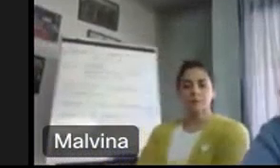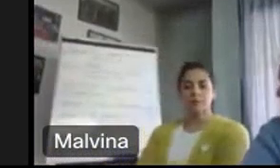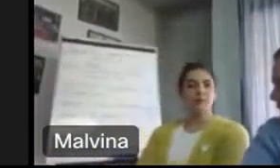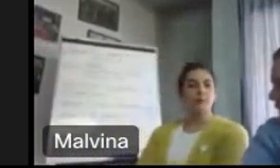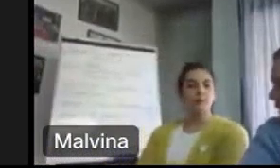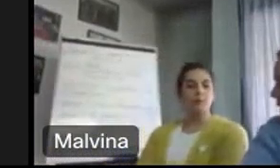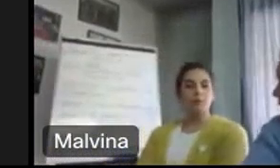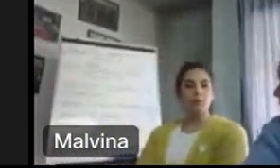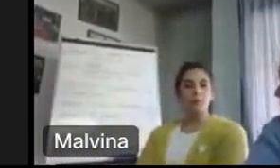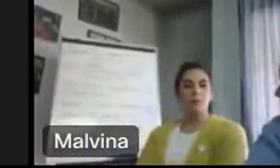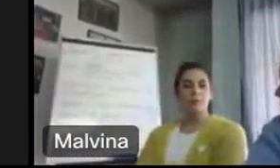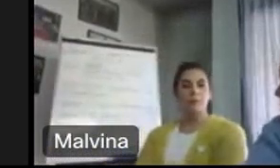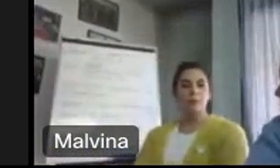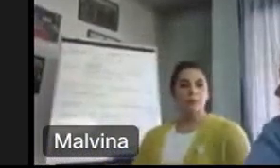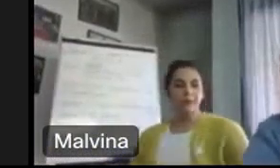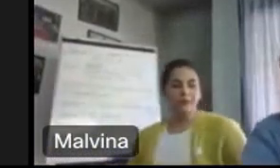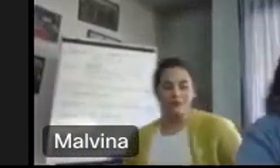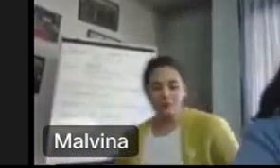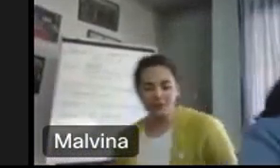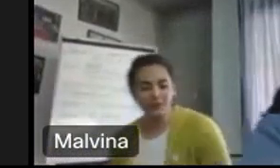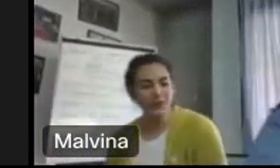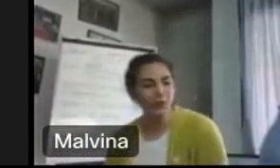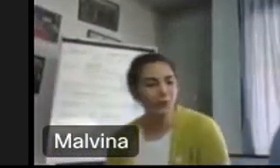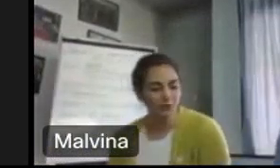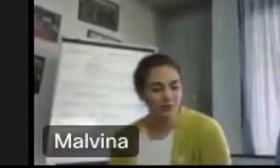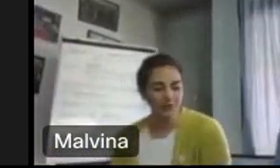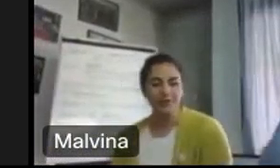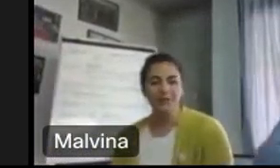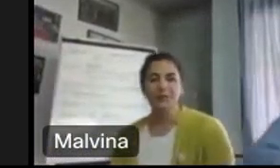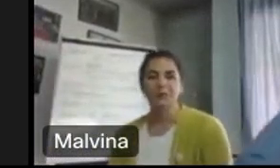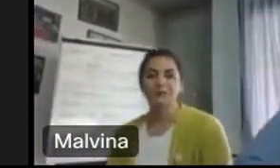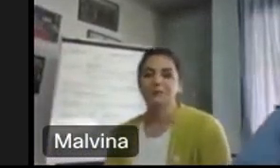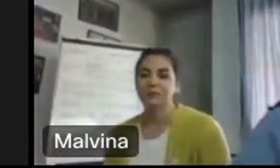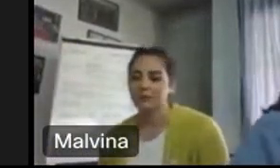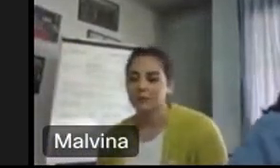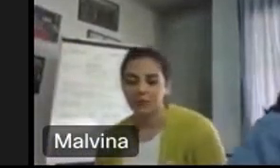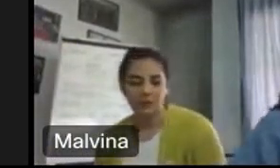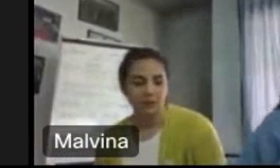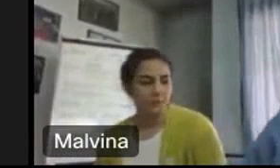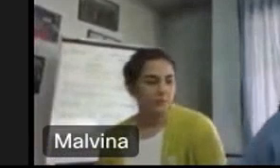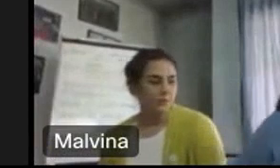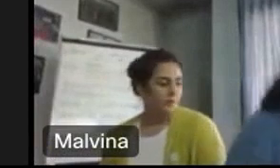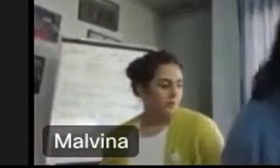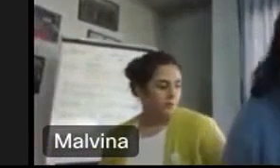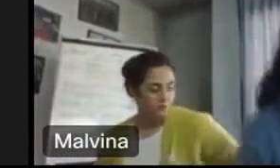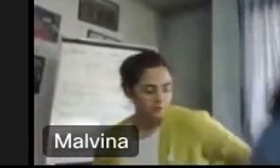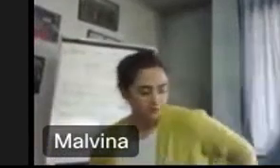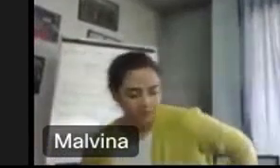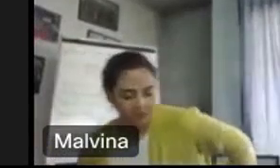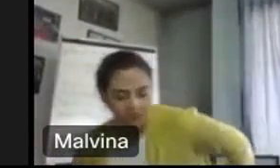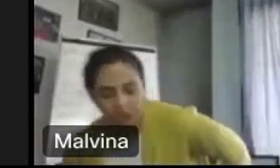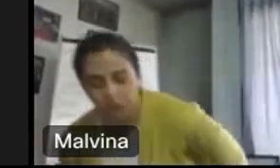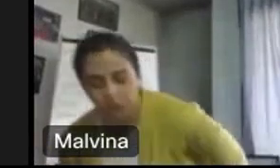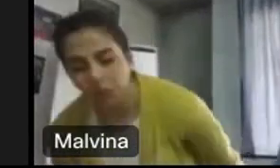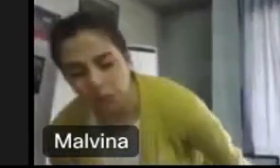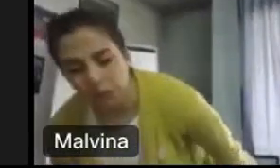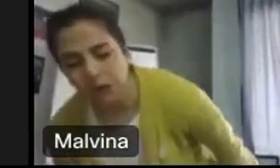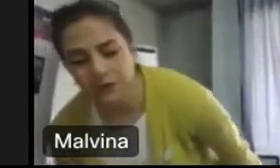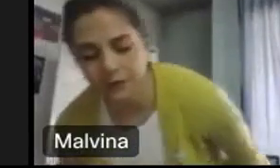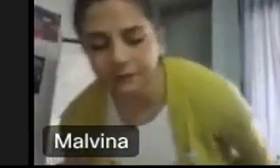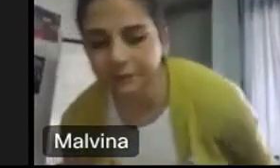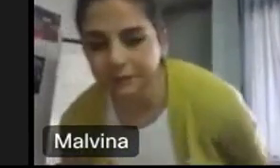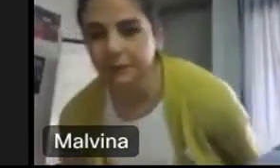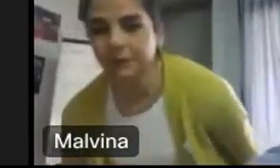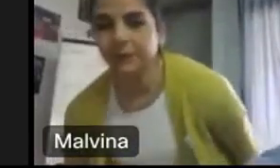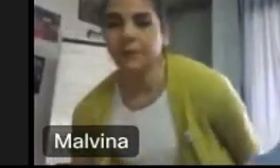umbral, lugares para bajar la compulsión de internación, el sistema de salud y tal. Esa es una red de atención que no es un